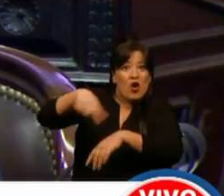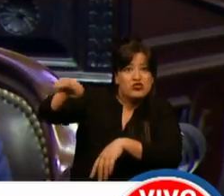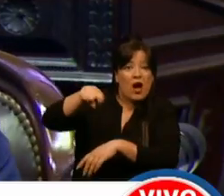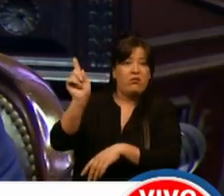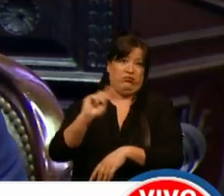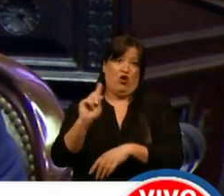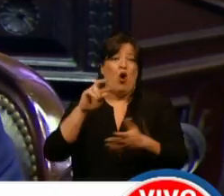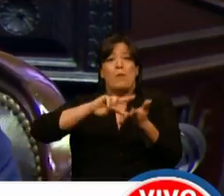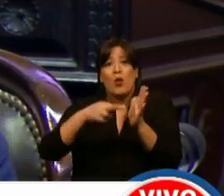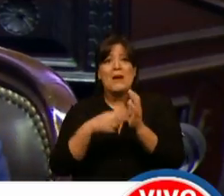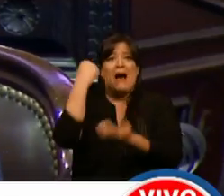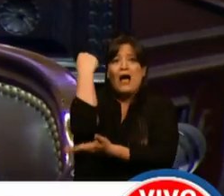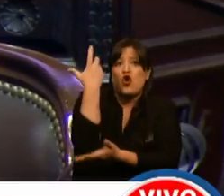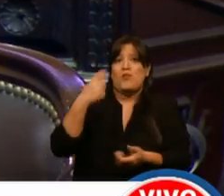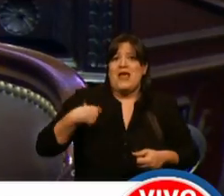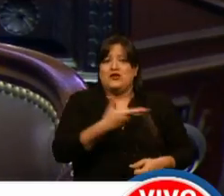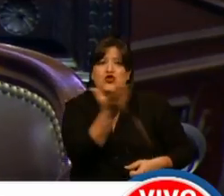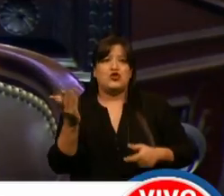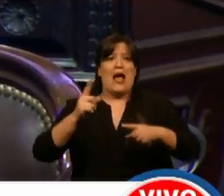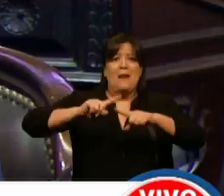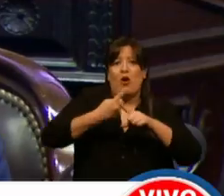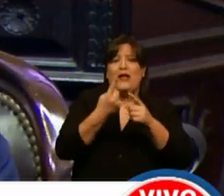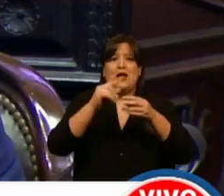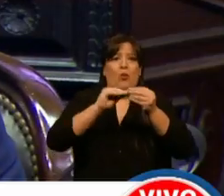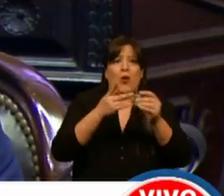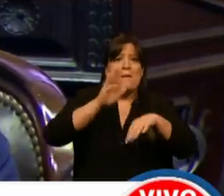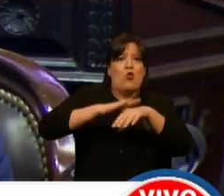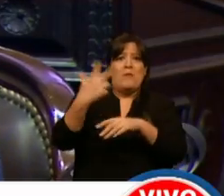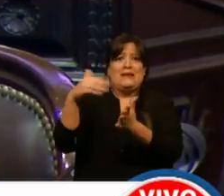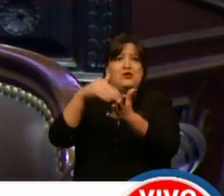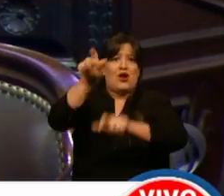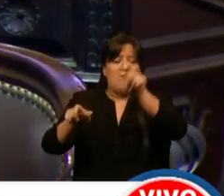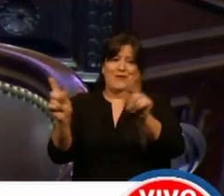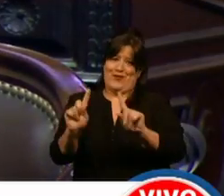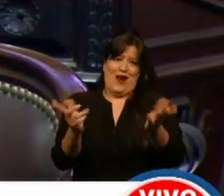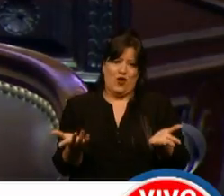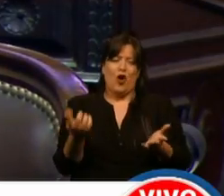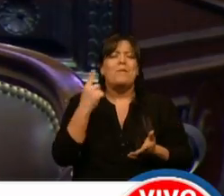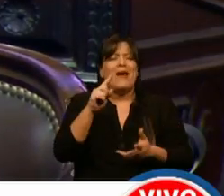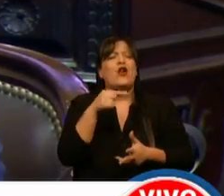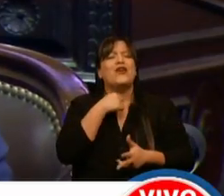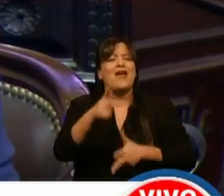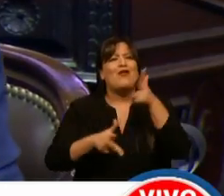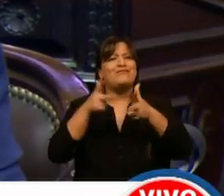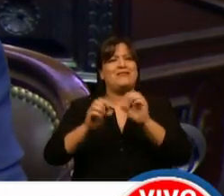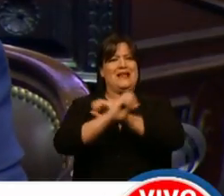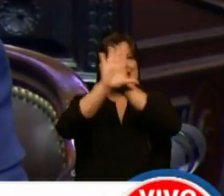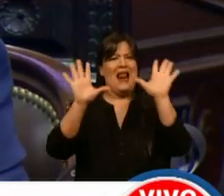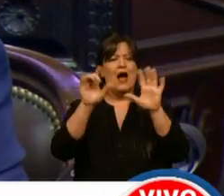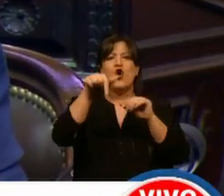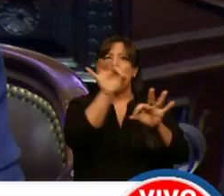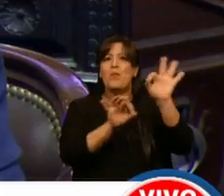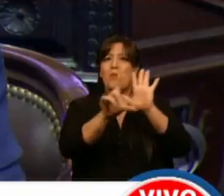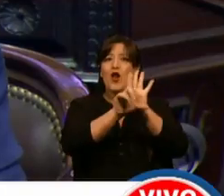los problemas económicos sociales y políticos que atraviesa la argentina no obstante eso quiero ser claro presidente y decir que este